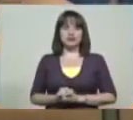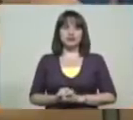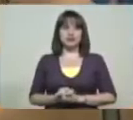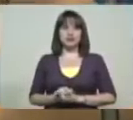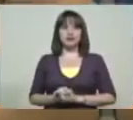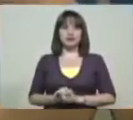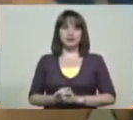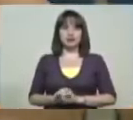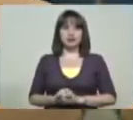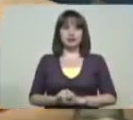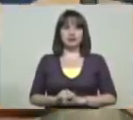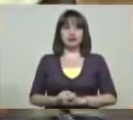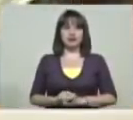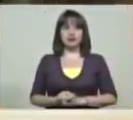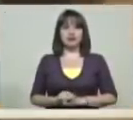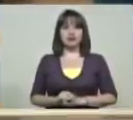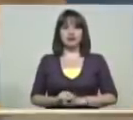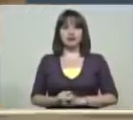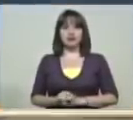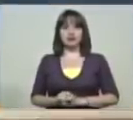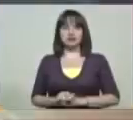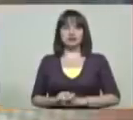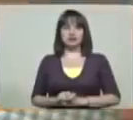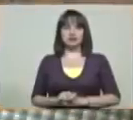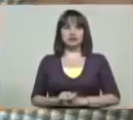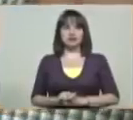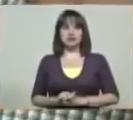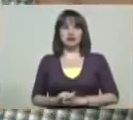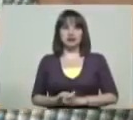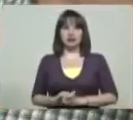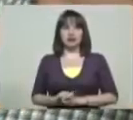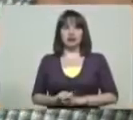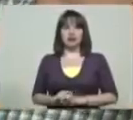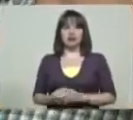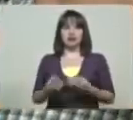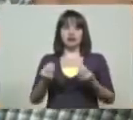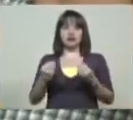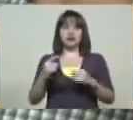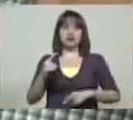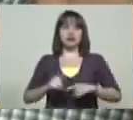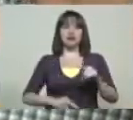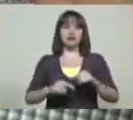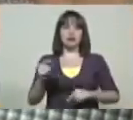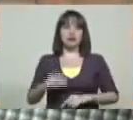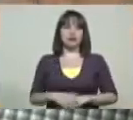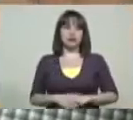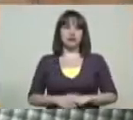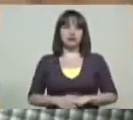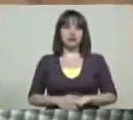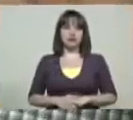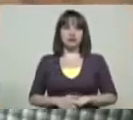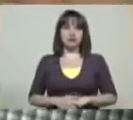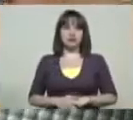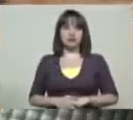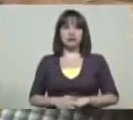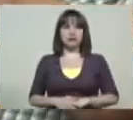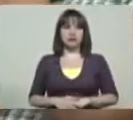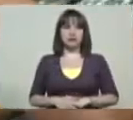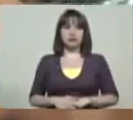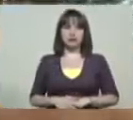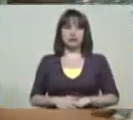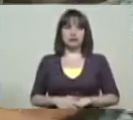Yo me puse, Diosdado, compañeros de la Dirección Nacional, compañera, gobernadores, gobernadoras, camaradas, hermanos,